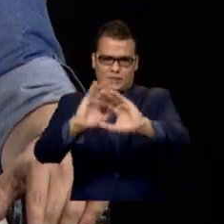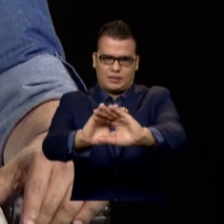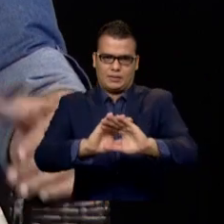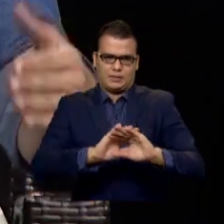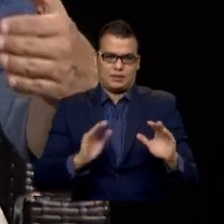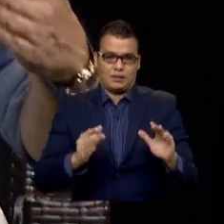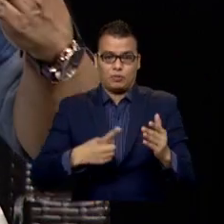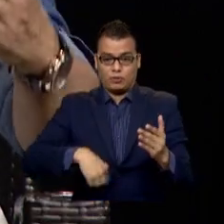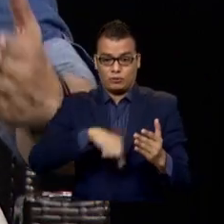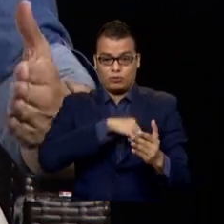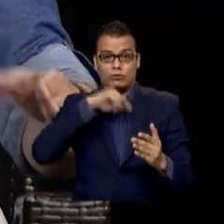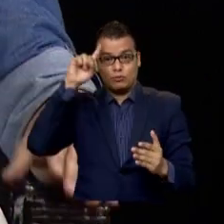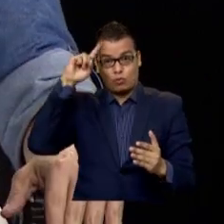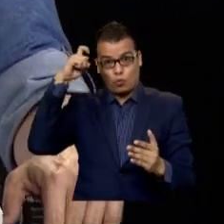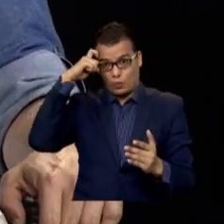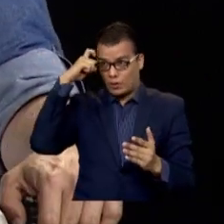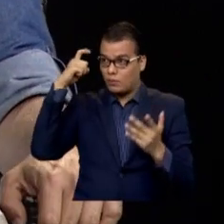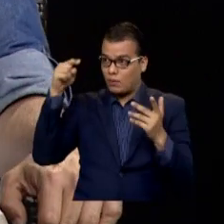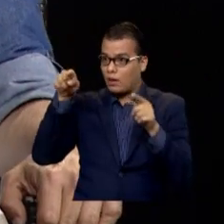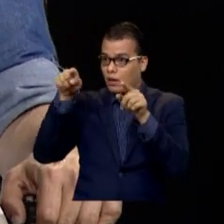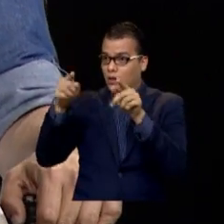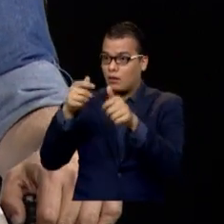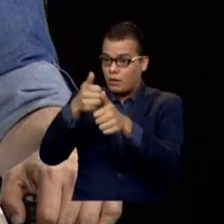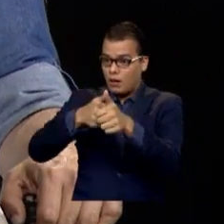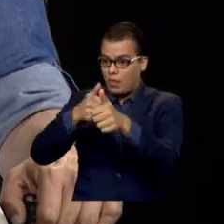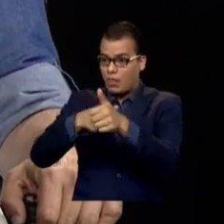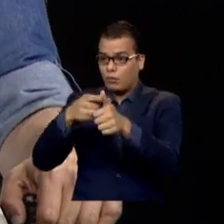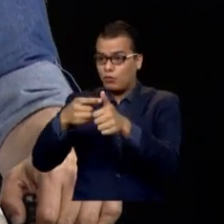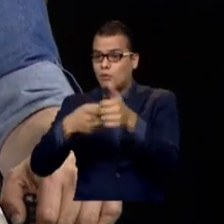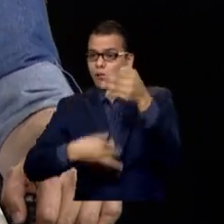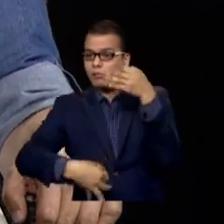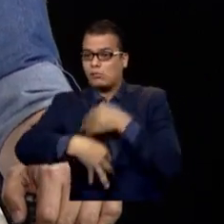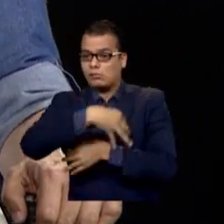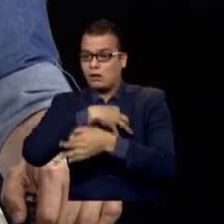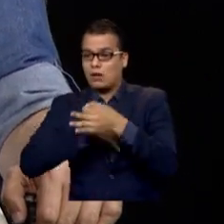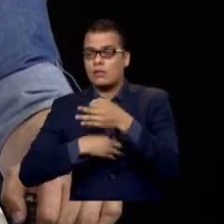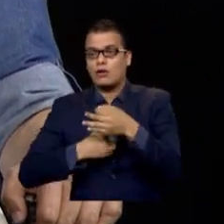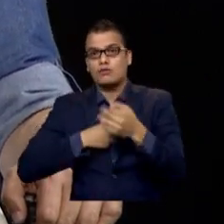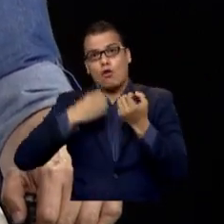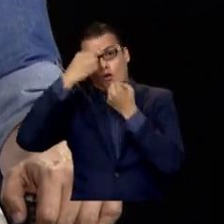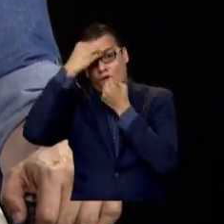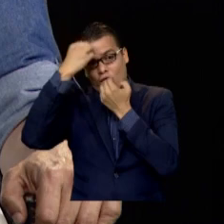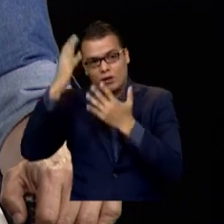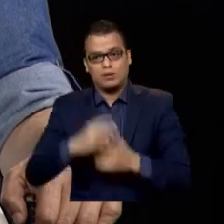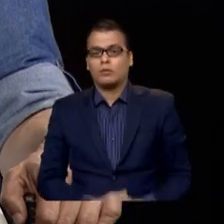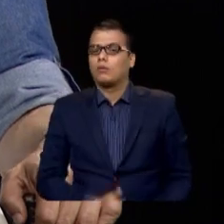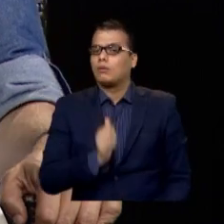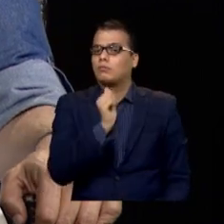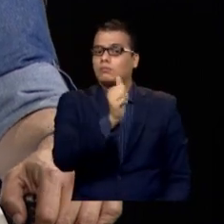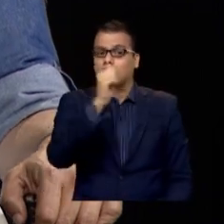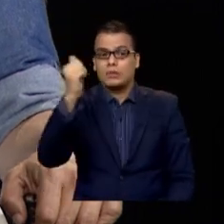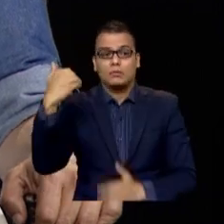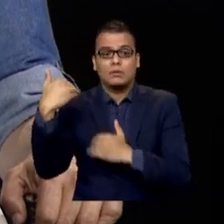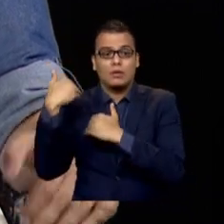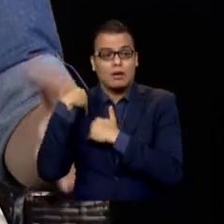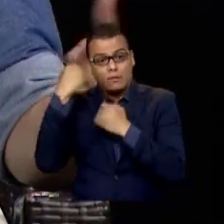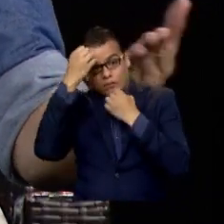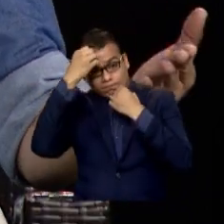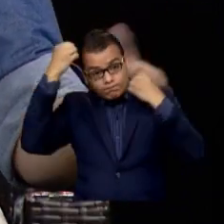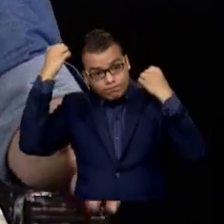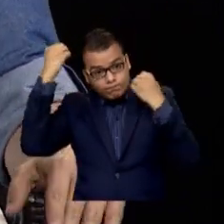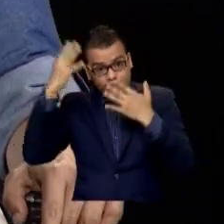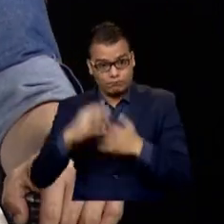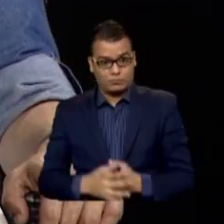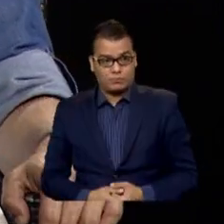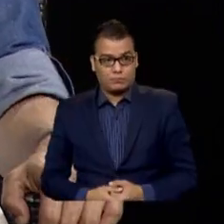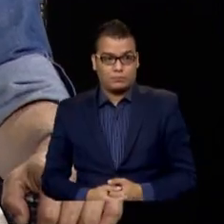Estado asumir las tareas que el individuo tiene que adelantar. Sí, señor. Sea esta una oportunidad para decirle a todo el pueblo de Cali que